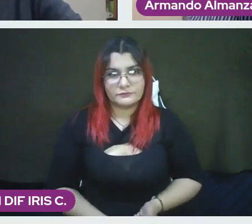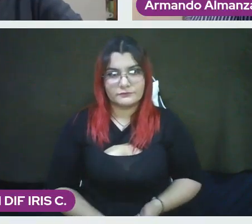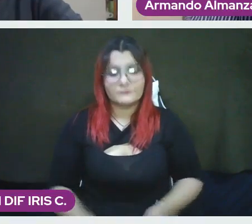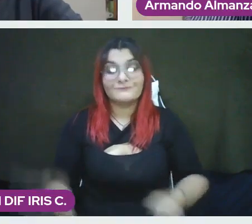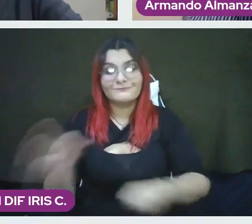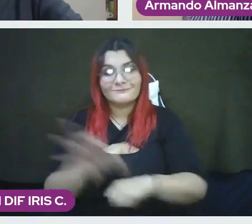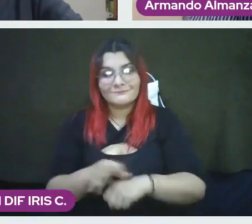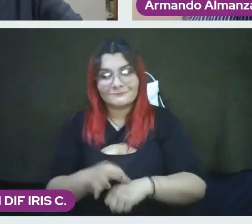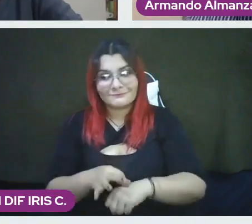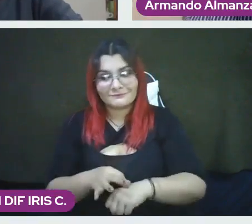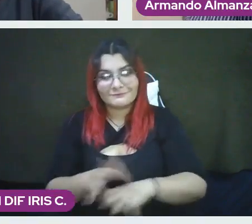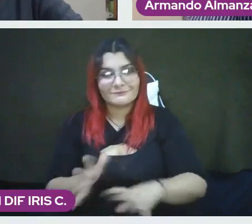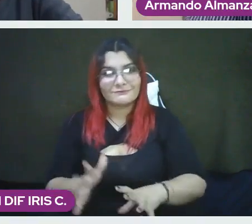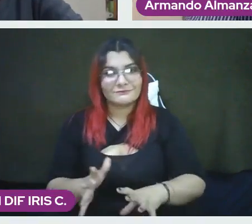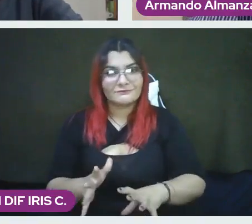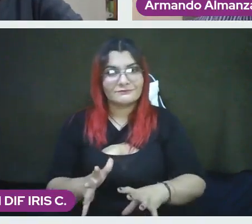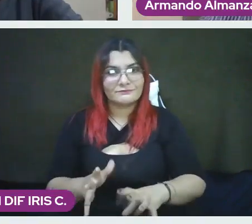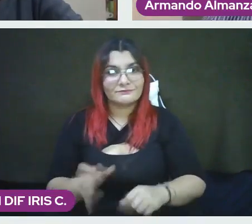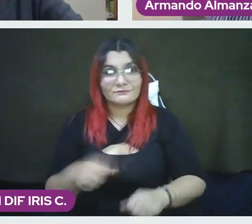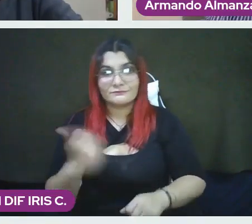avisos.